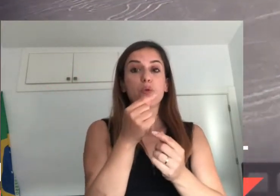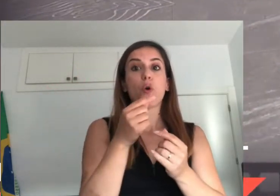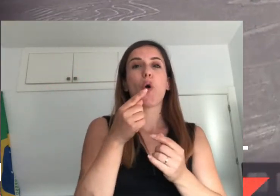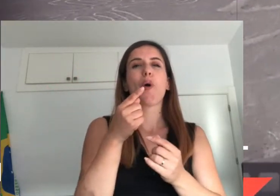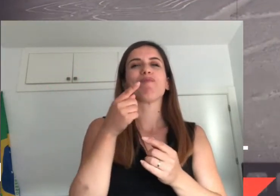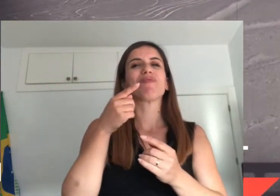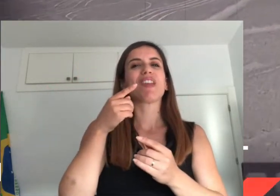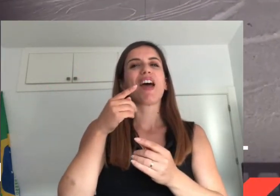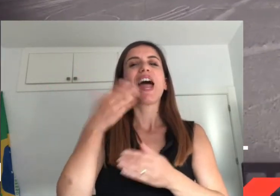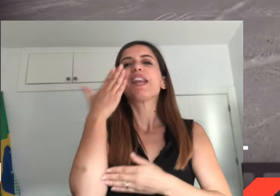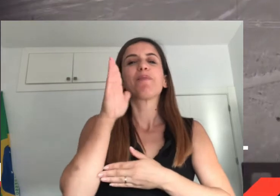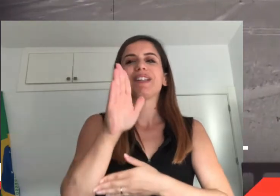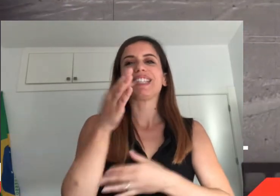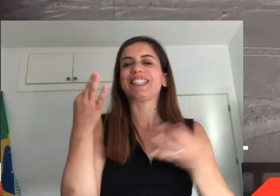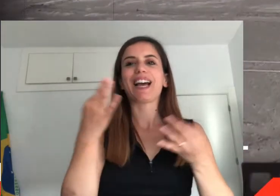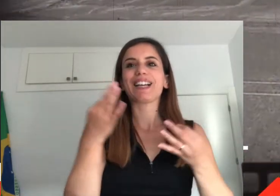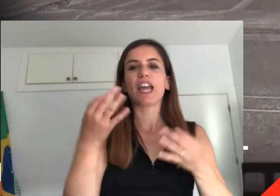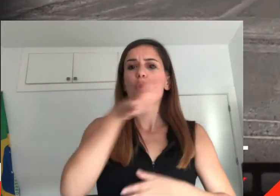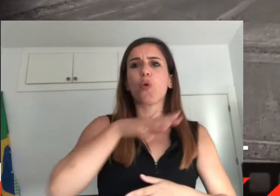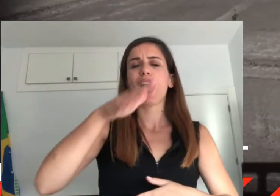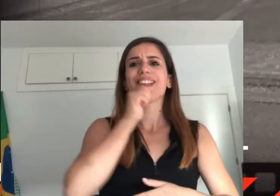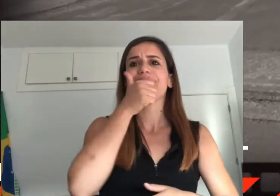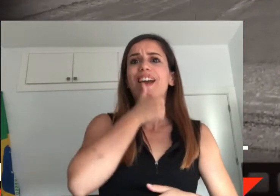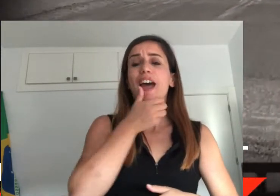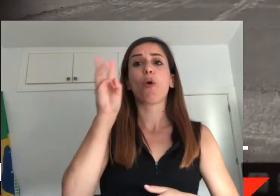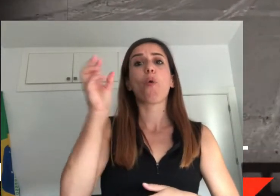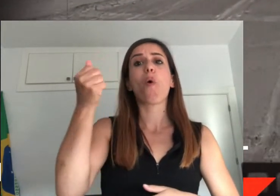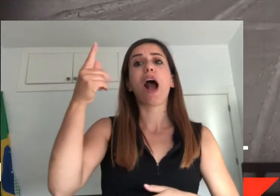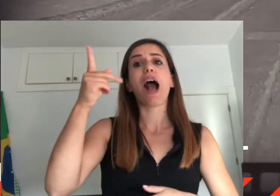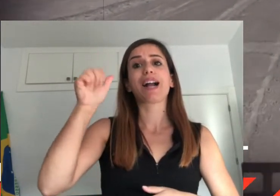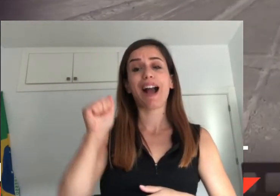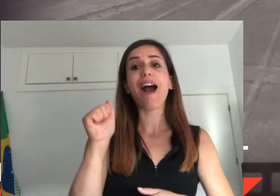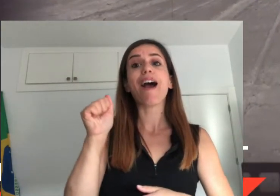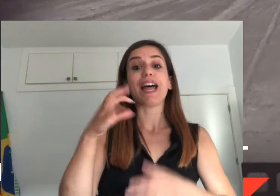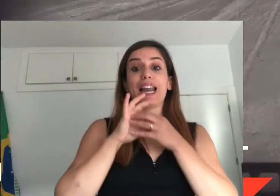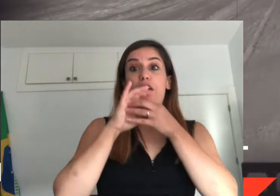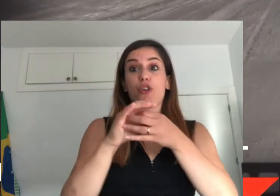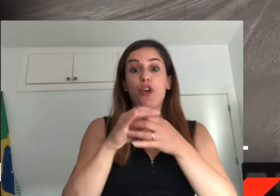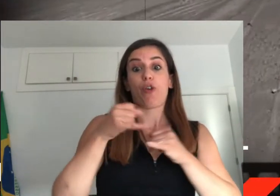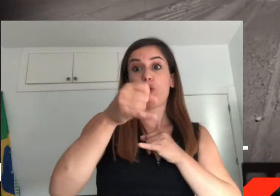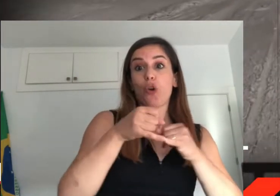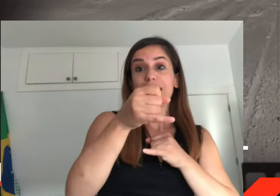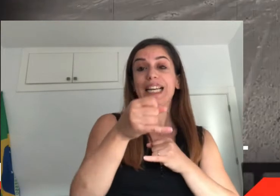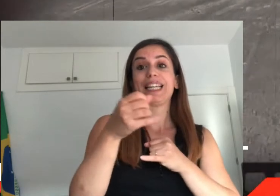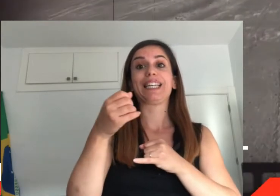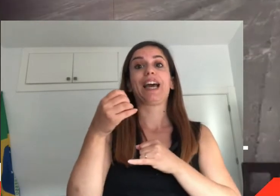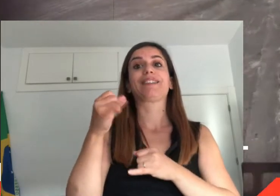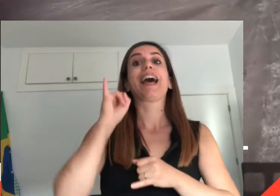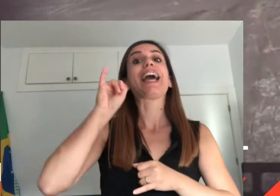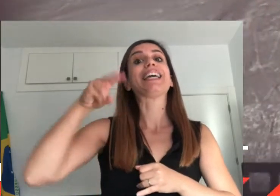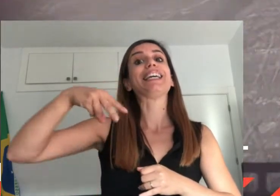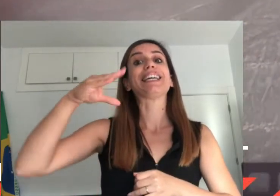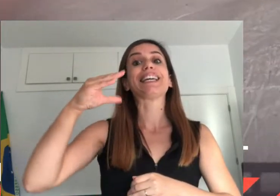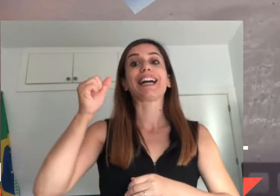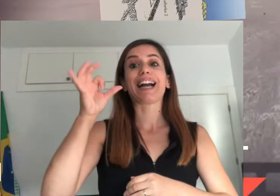muy en relación con los estudios que se hacen sobre los ceques, que esto sí que es inca propiamente dicho, que son líneas que unen la ciudad de